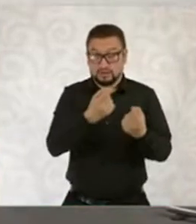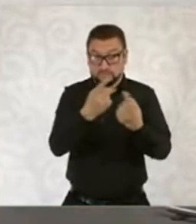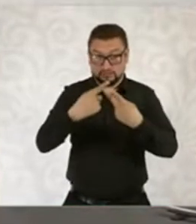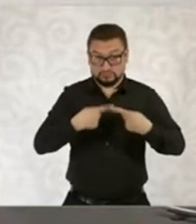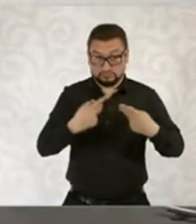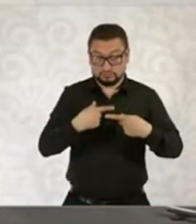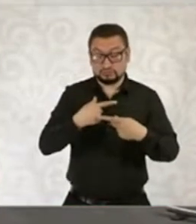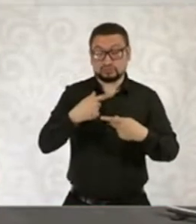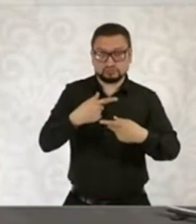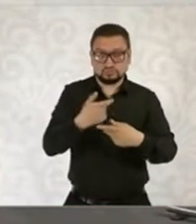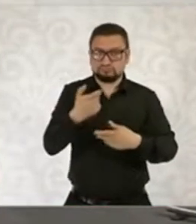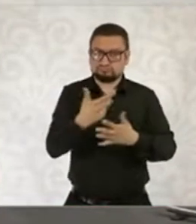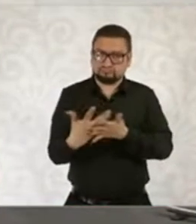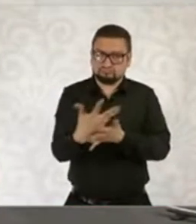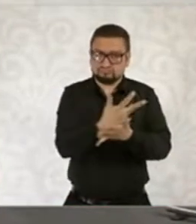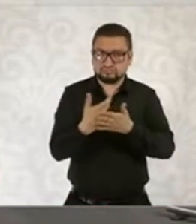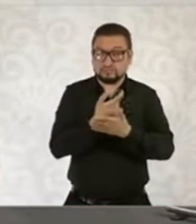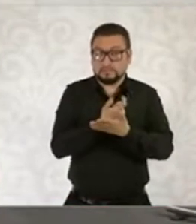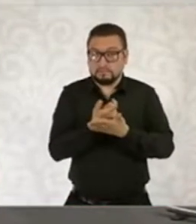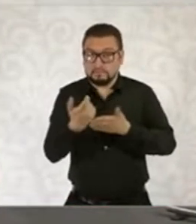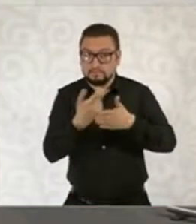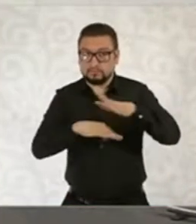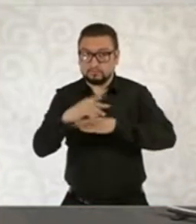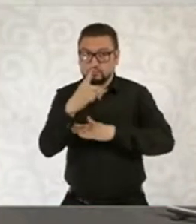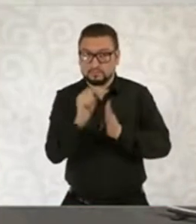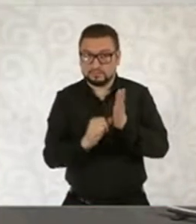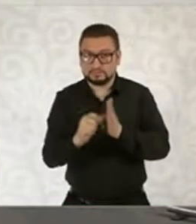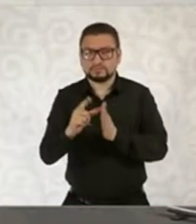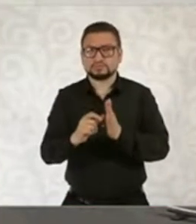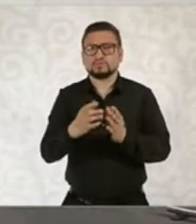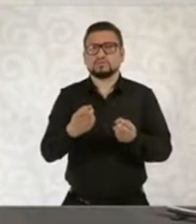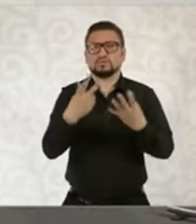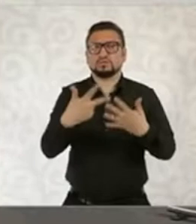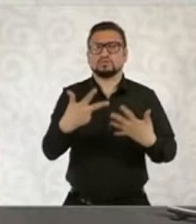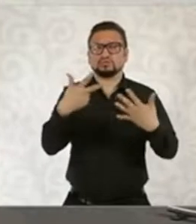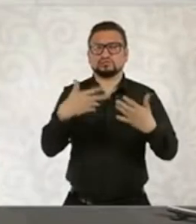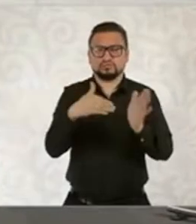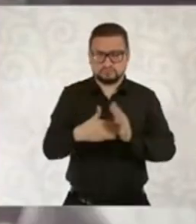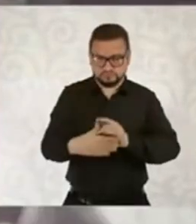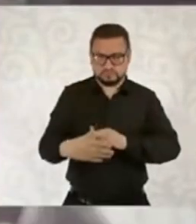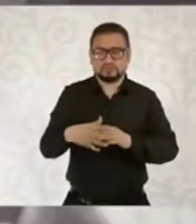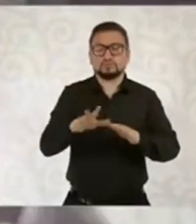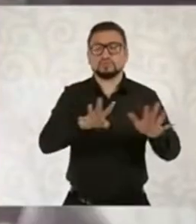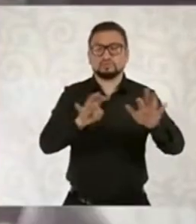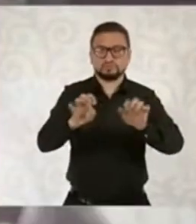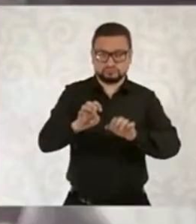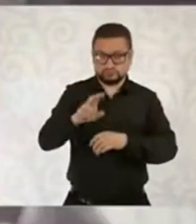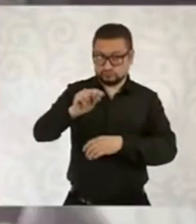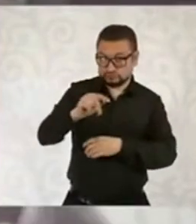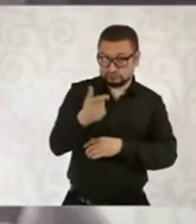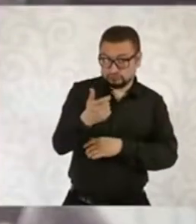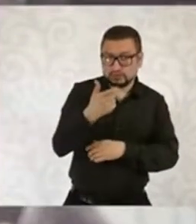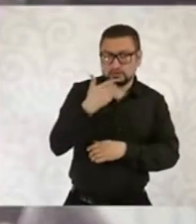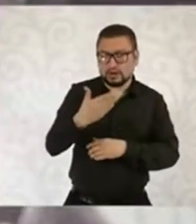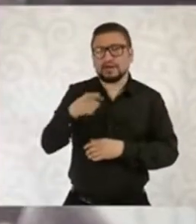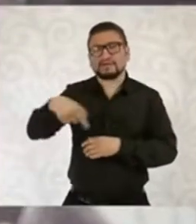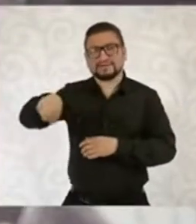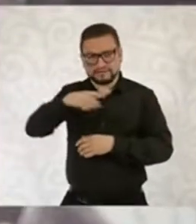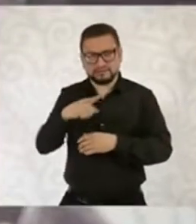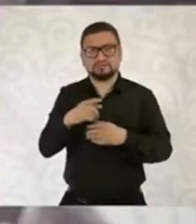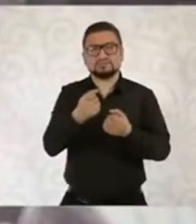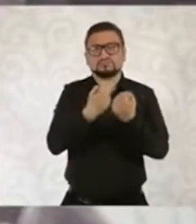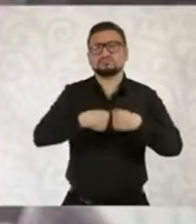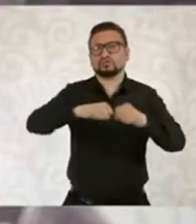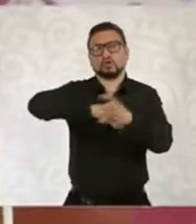netos iguales o mayores a un salario mínimo mensual, es decir, 8,480 pesos, tienen además acceso completo